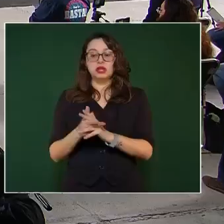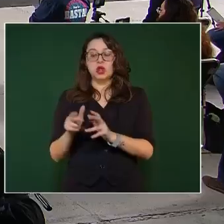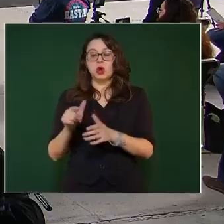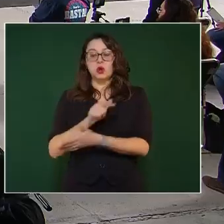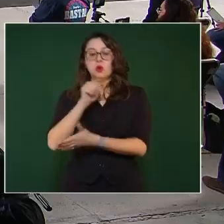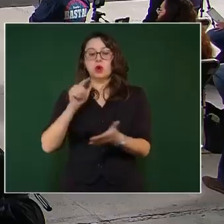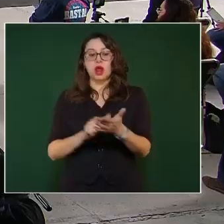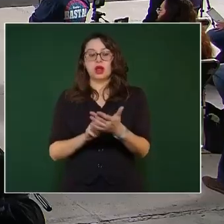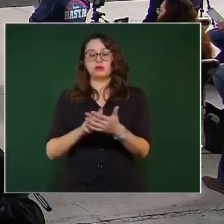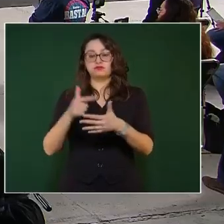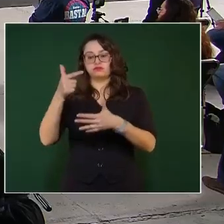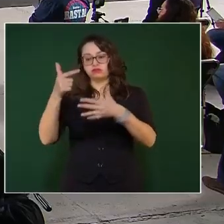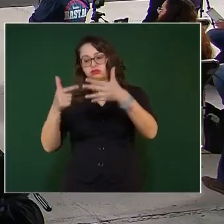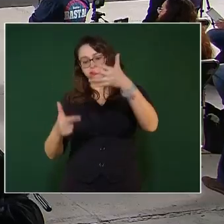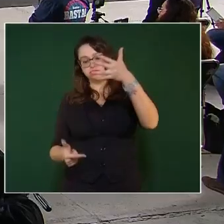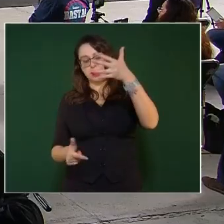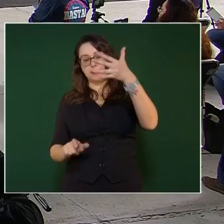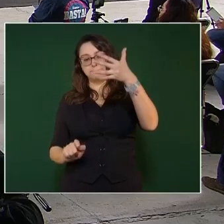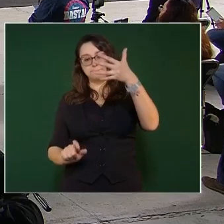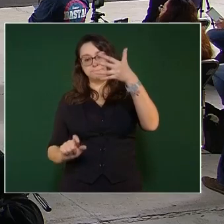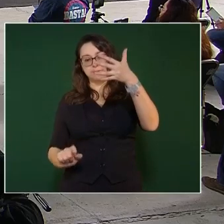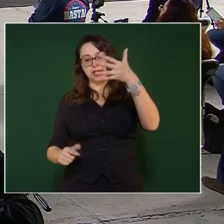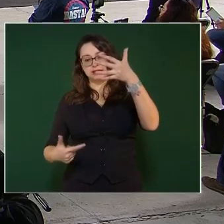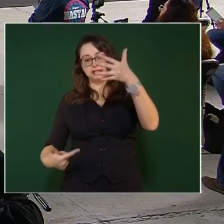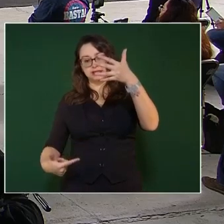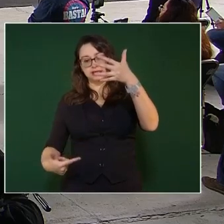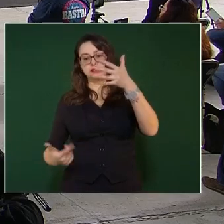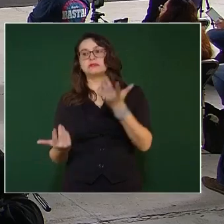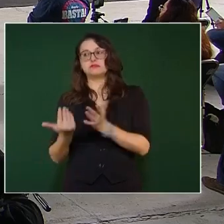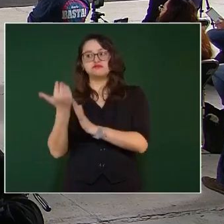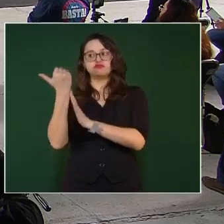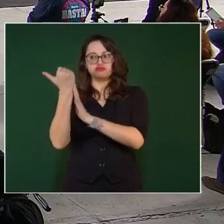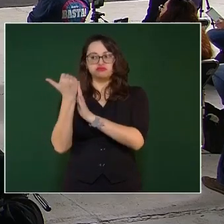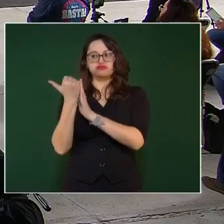lugar y también la tendencia se marca hacia la baja.